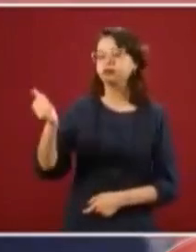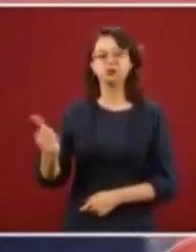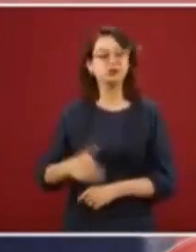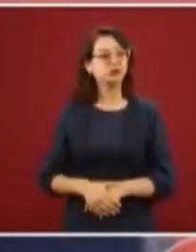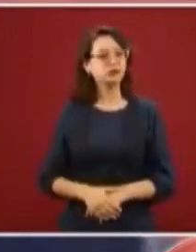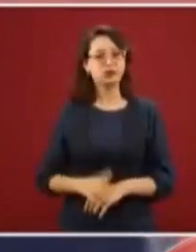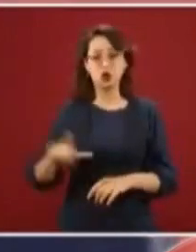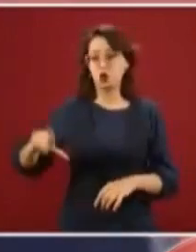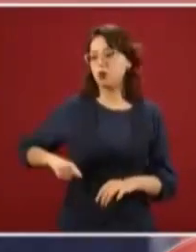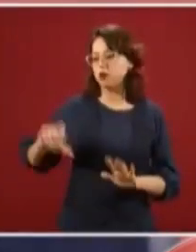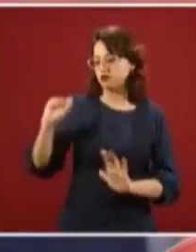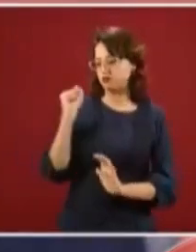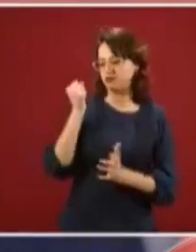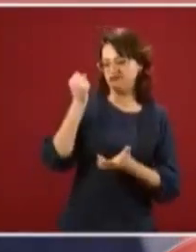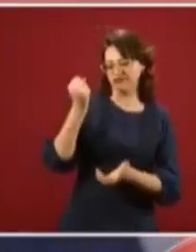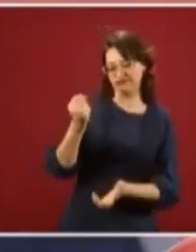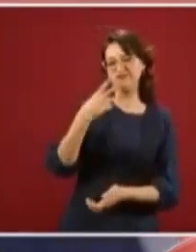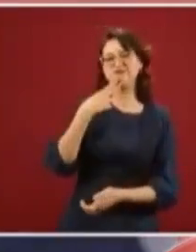presupuesto